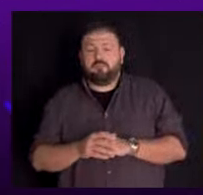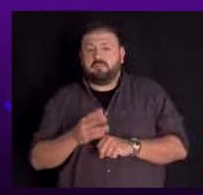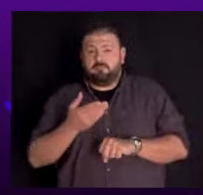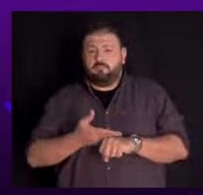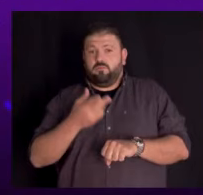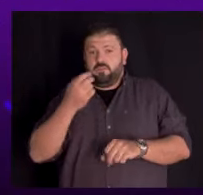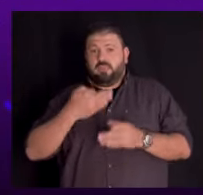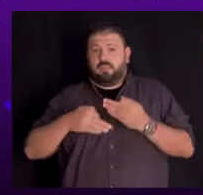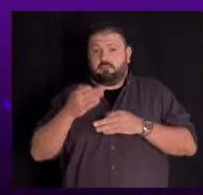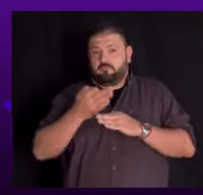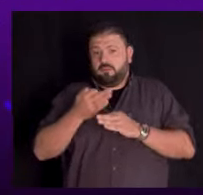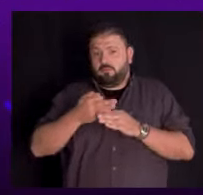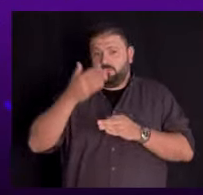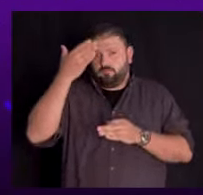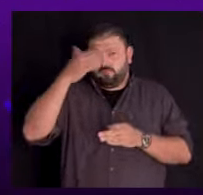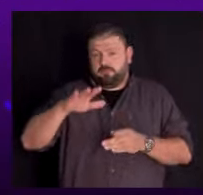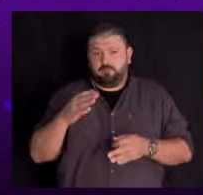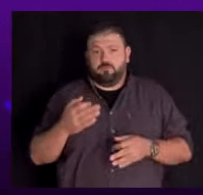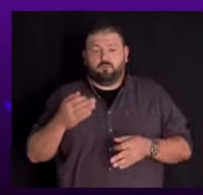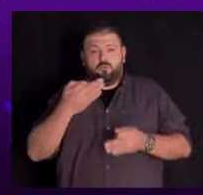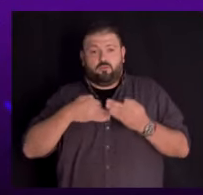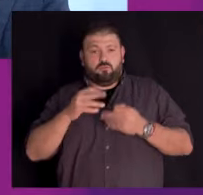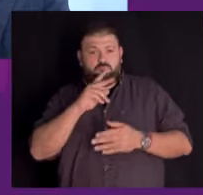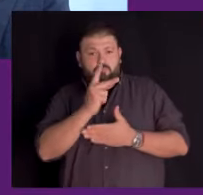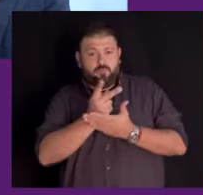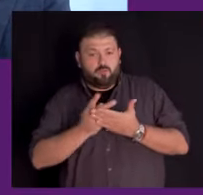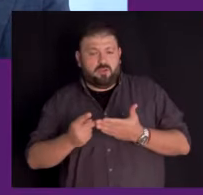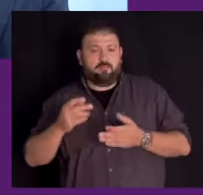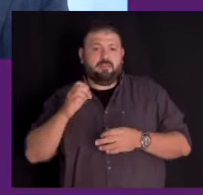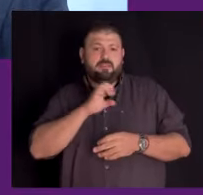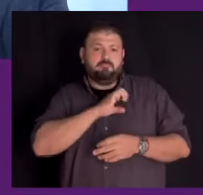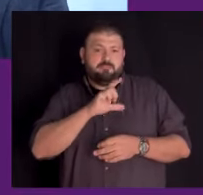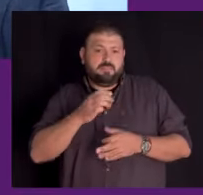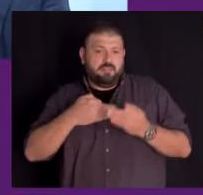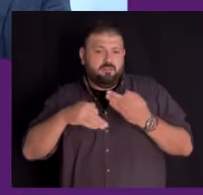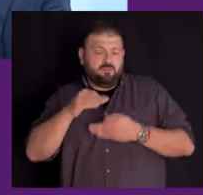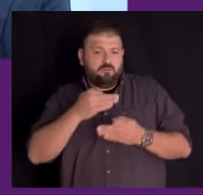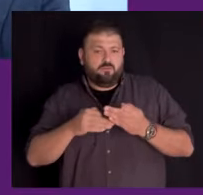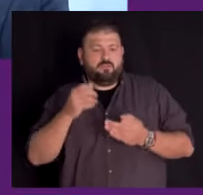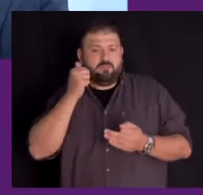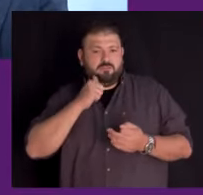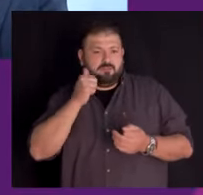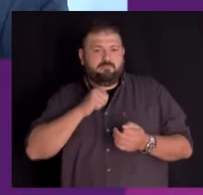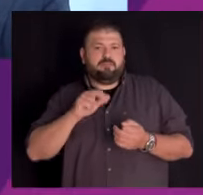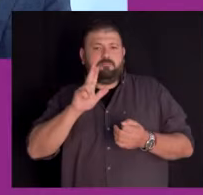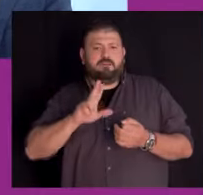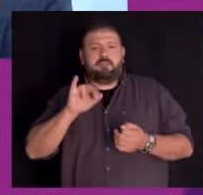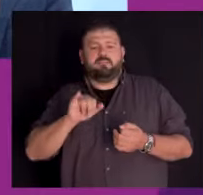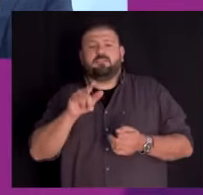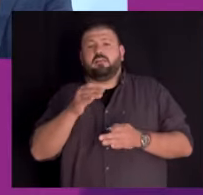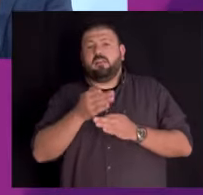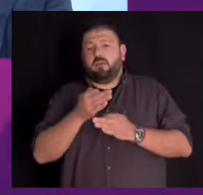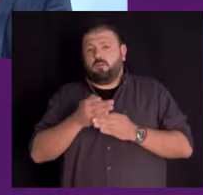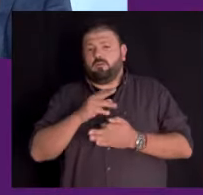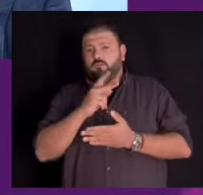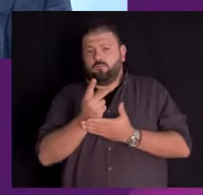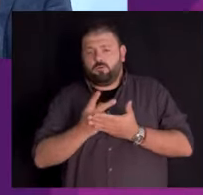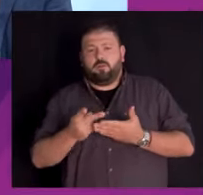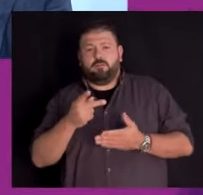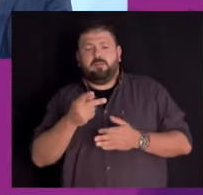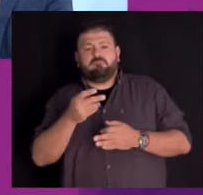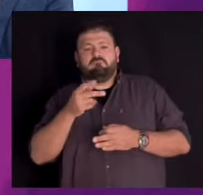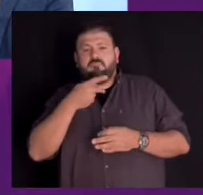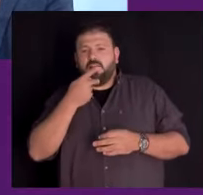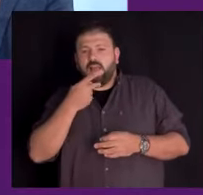estamos viviendo actualmente, pues tenemos hoy un programa muy especial que habla justamente del sistema nervioso. Creo que también es algo bastante